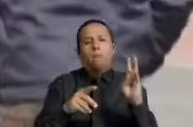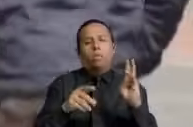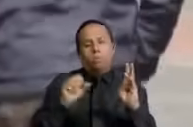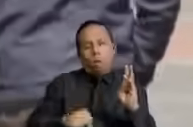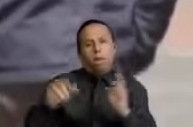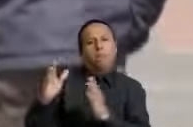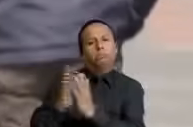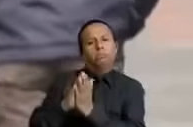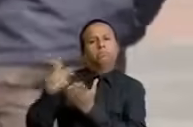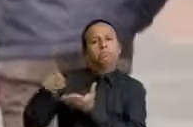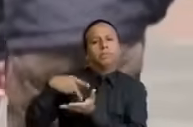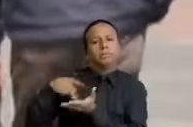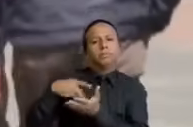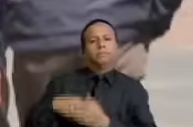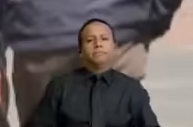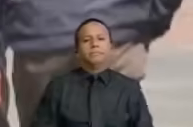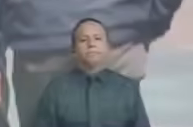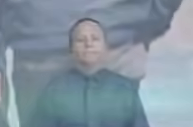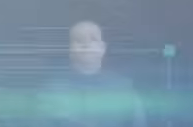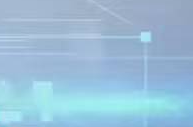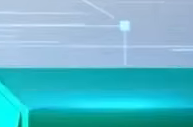solanch mateu